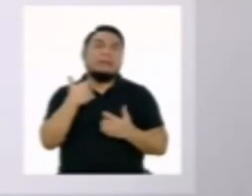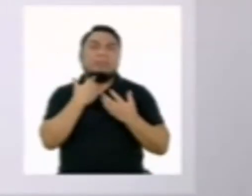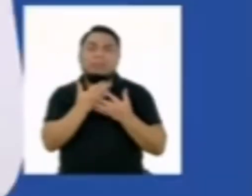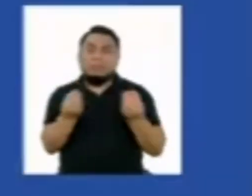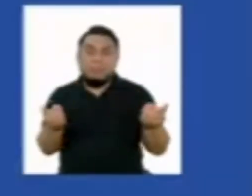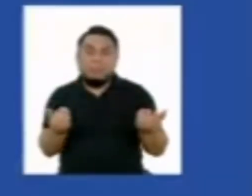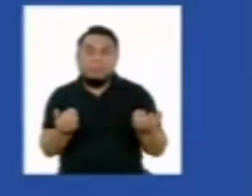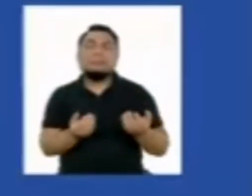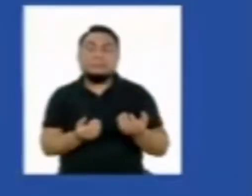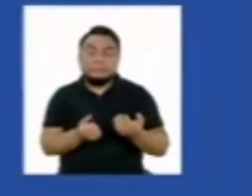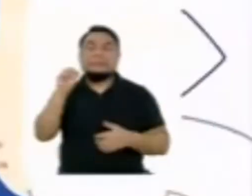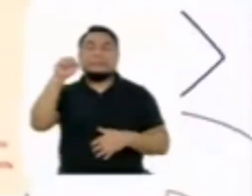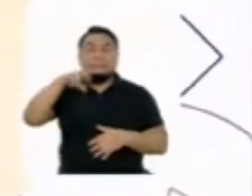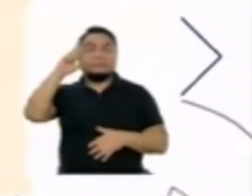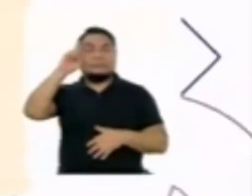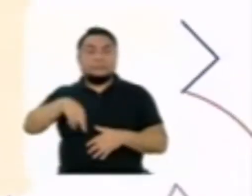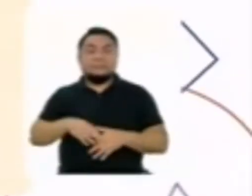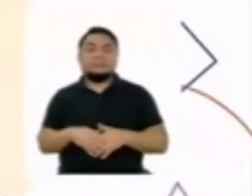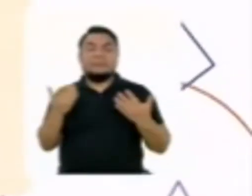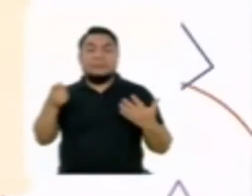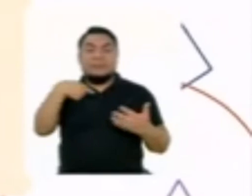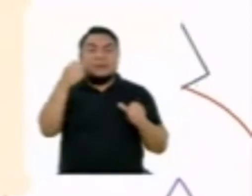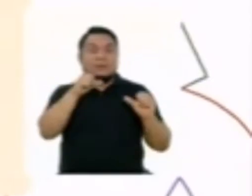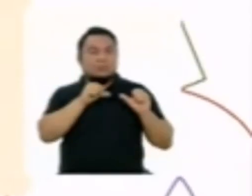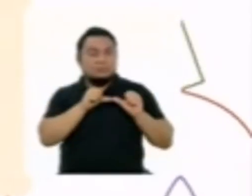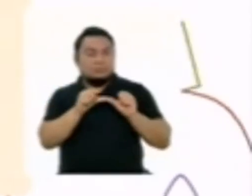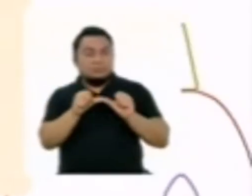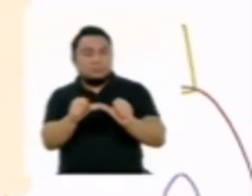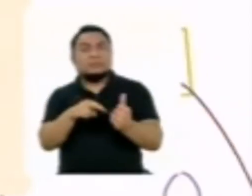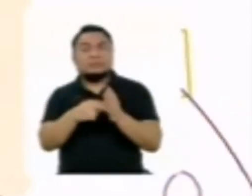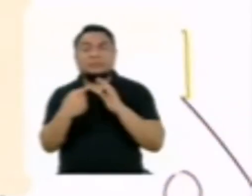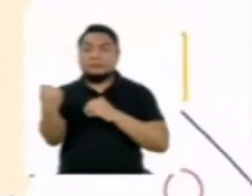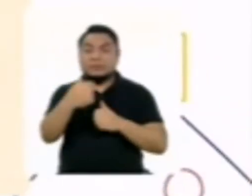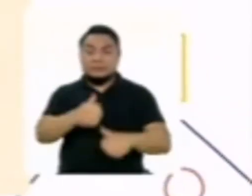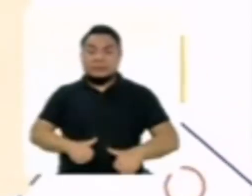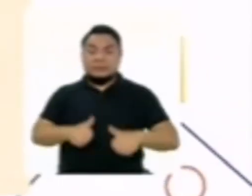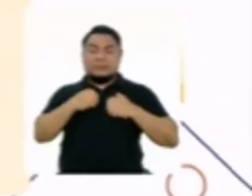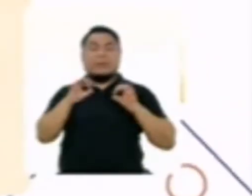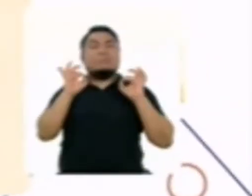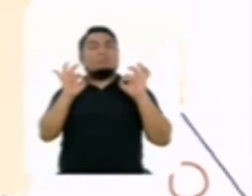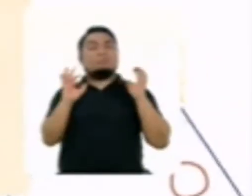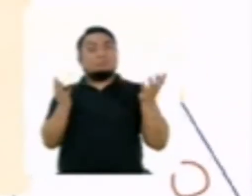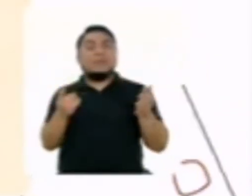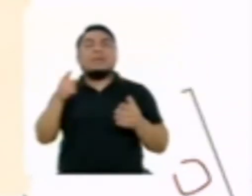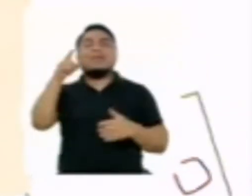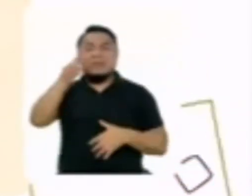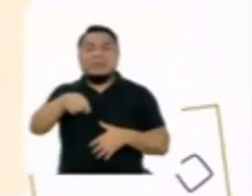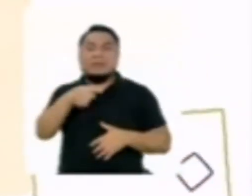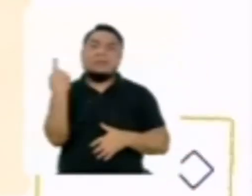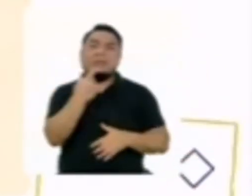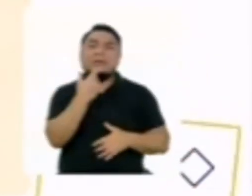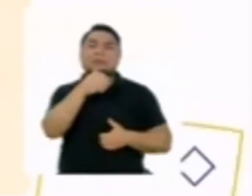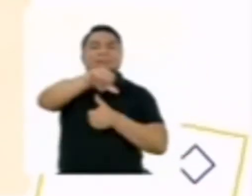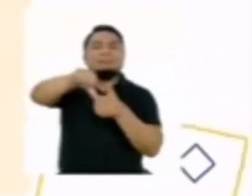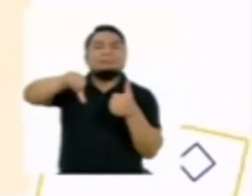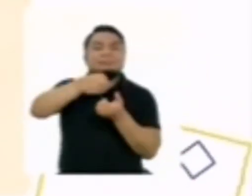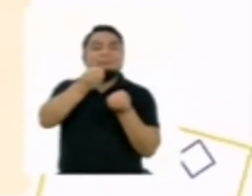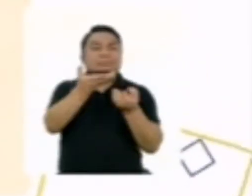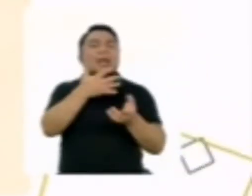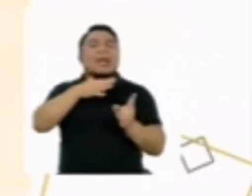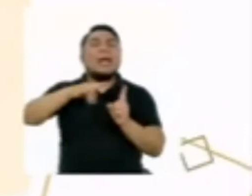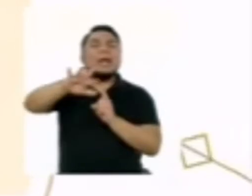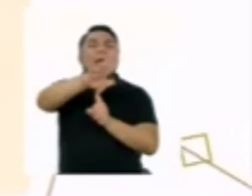desarrollo sostenible implica, para que todos podamos tener calidad de vida, debemos relacionarnos en armonía con el